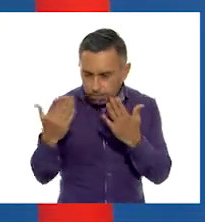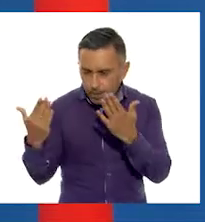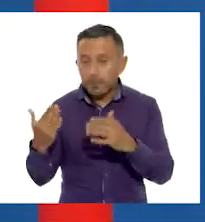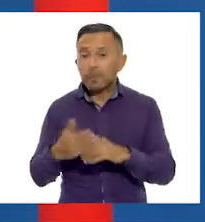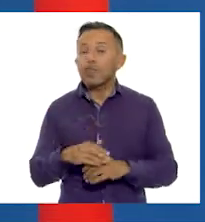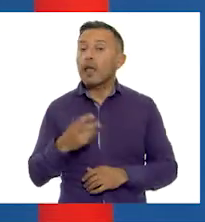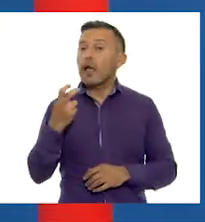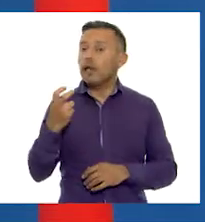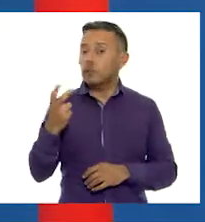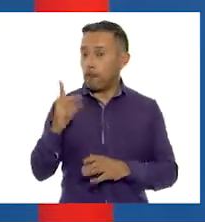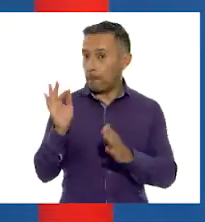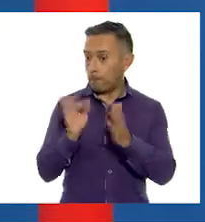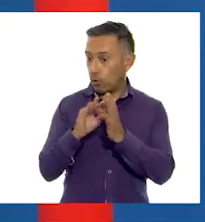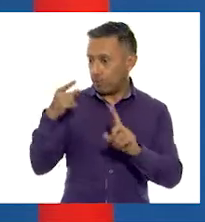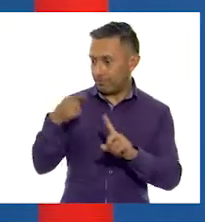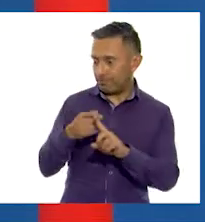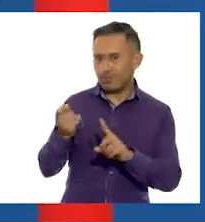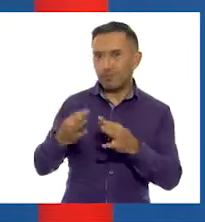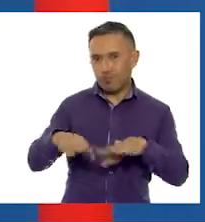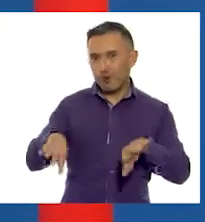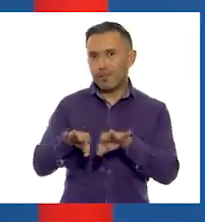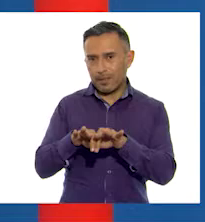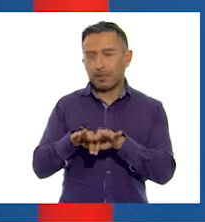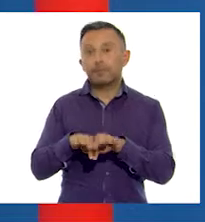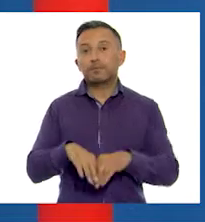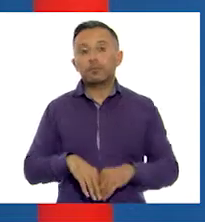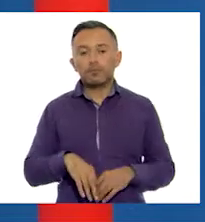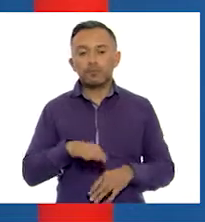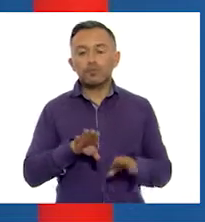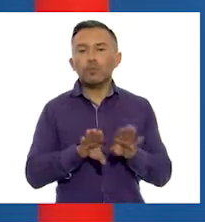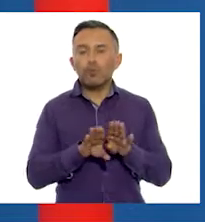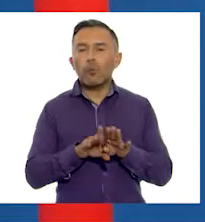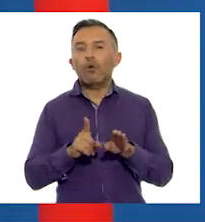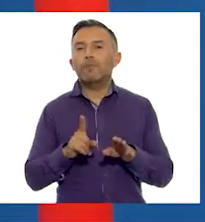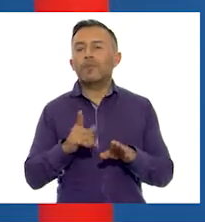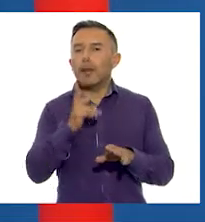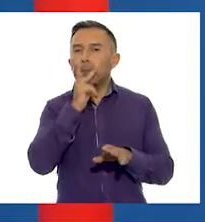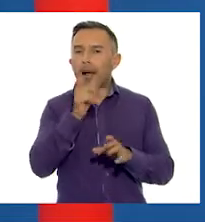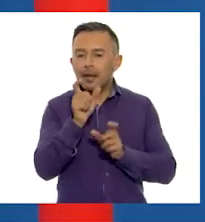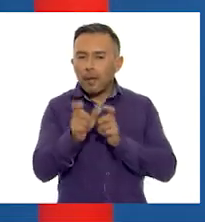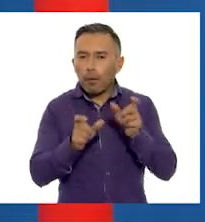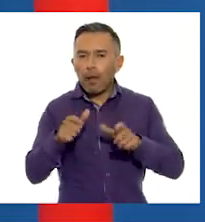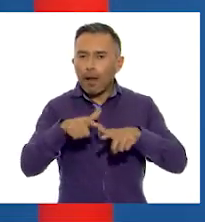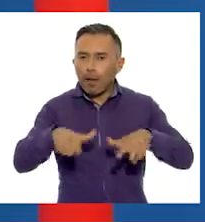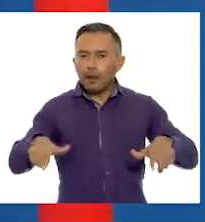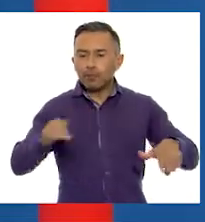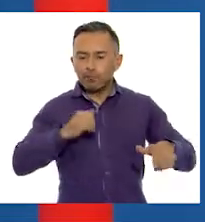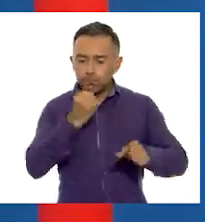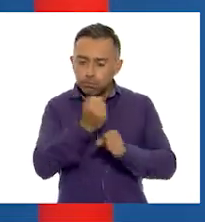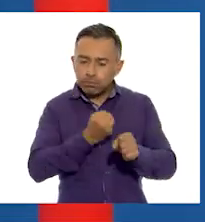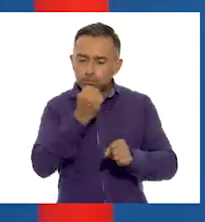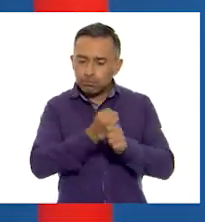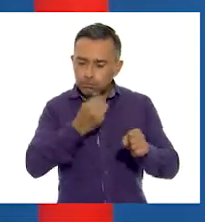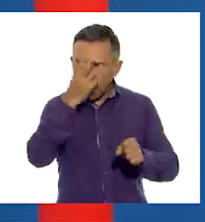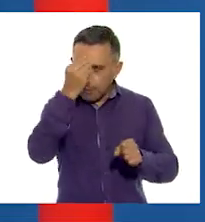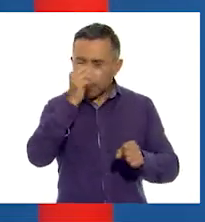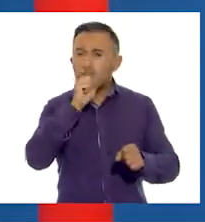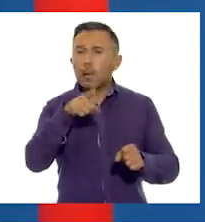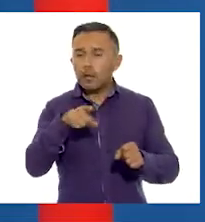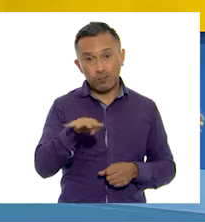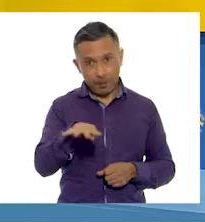especialistas, nos ayuda a saber que si queremos comprender más sobre un tema científico, lo que debemos buscar son publicaciones